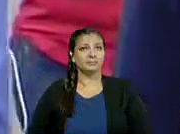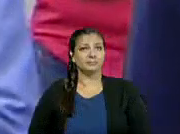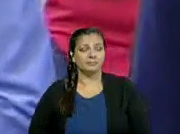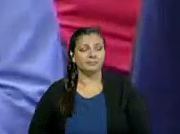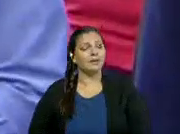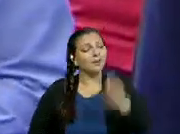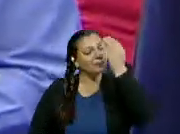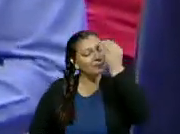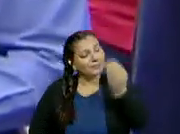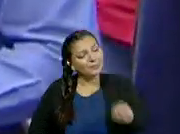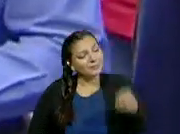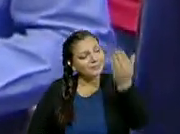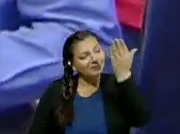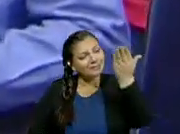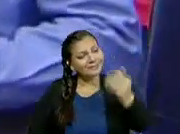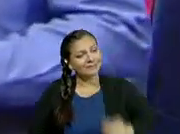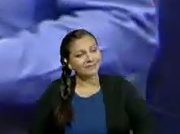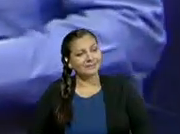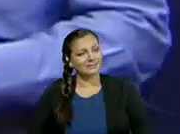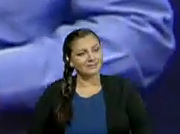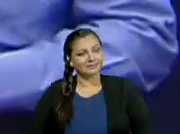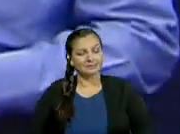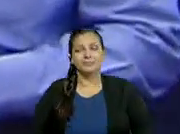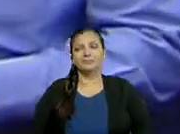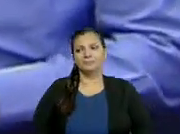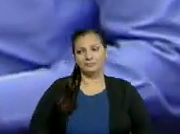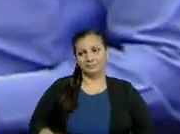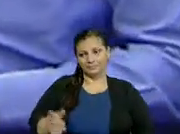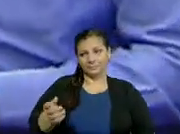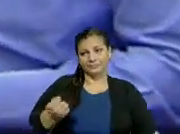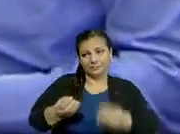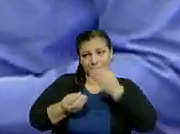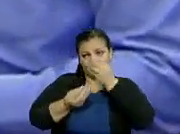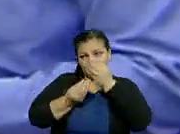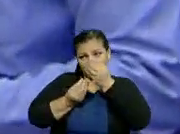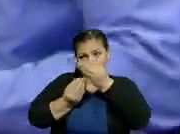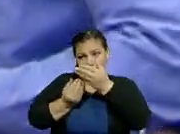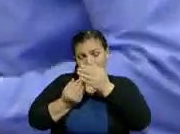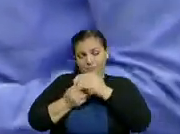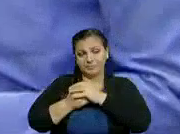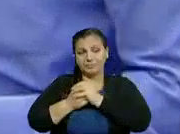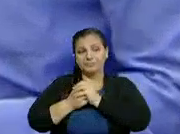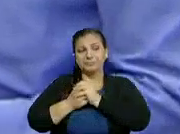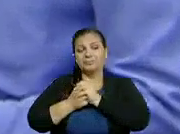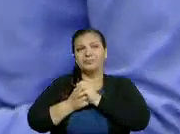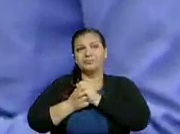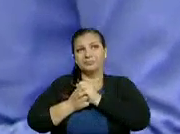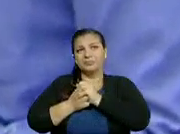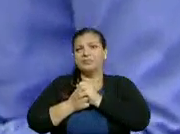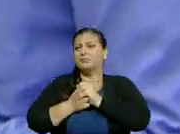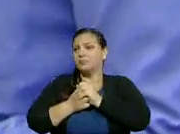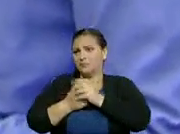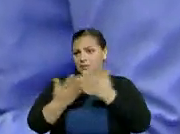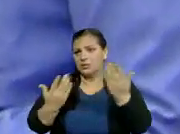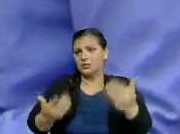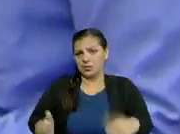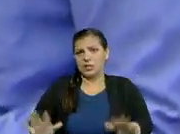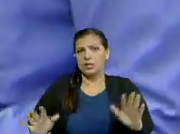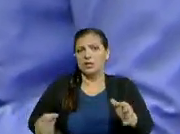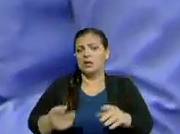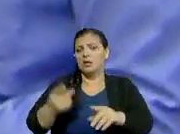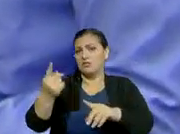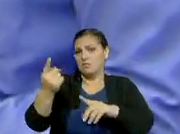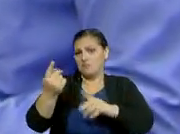Buen día, caballero. Buenos días. Ahora hay algo paradójico aquí en esto. Aquí muchos señores ya han pagado la planilla de este mes porque les